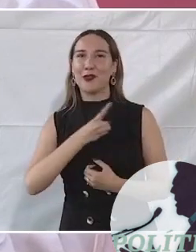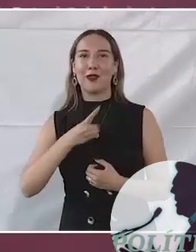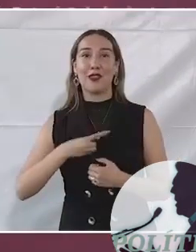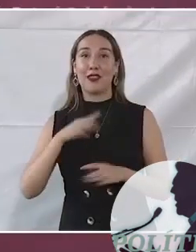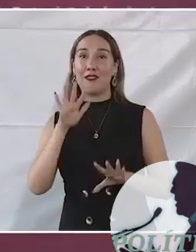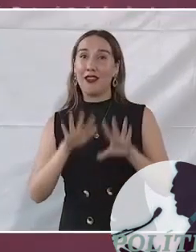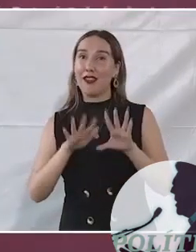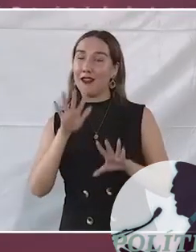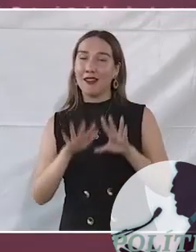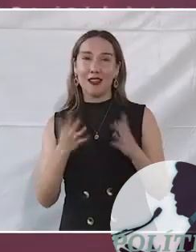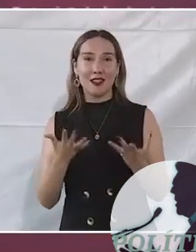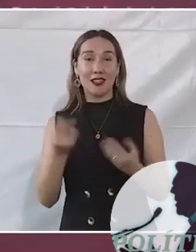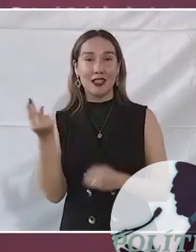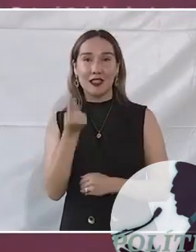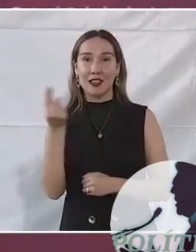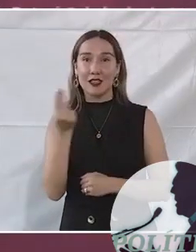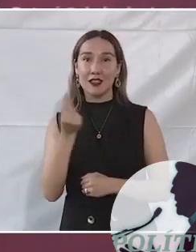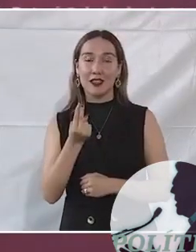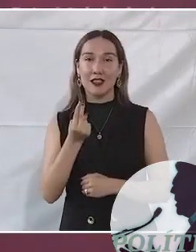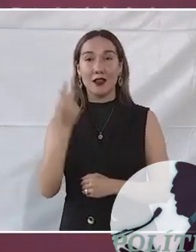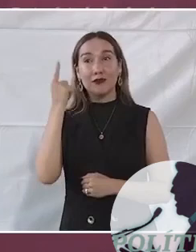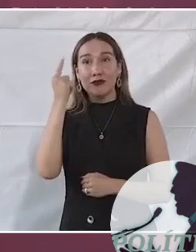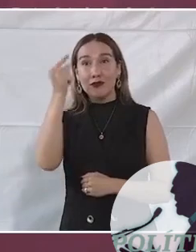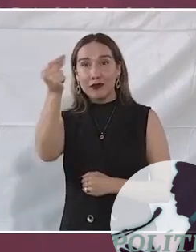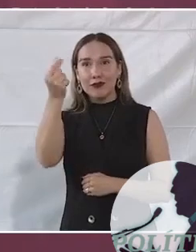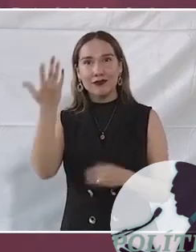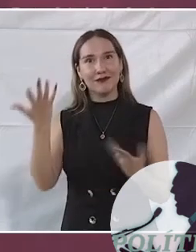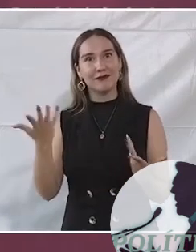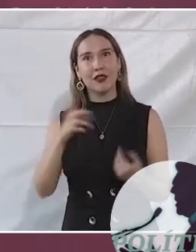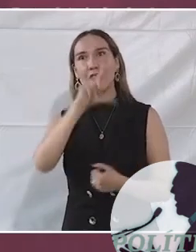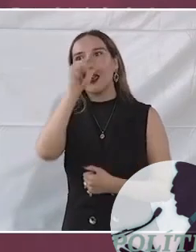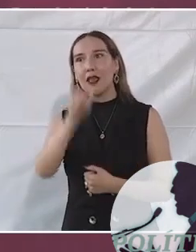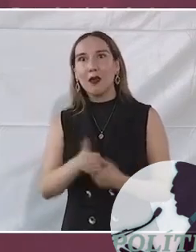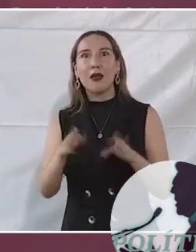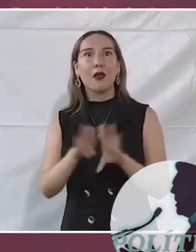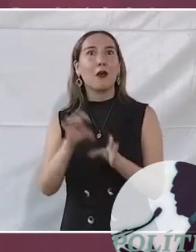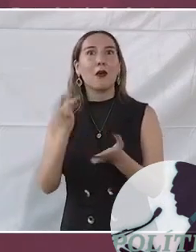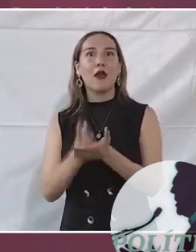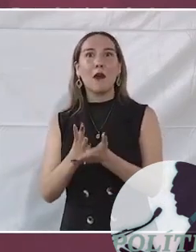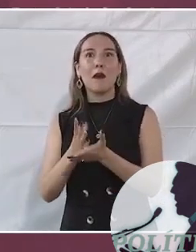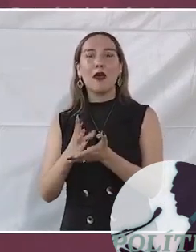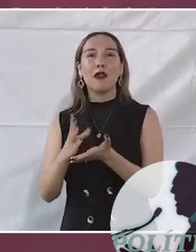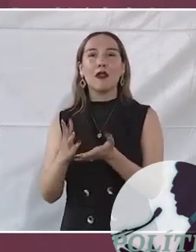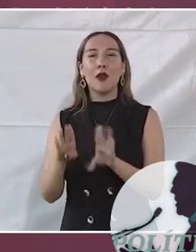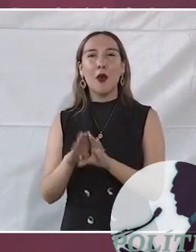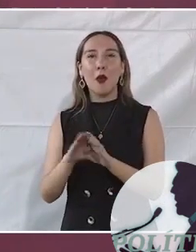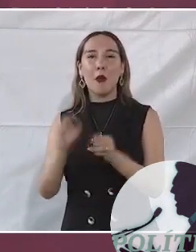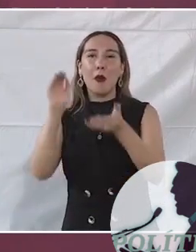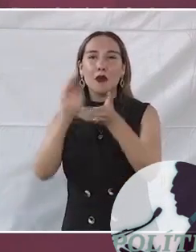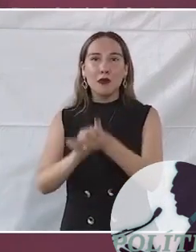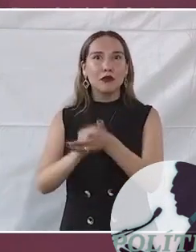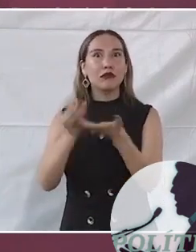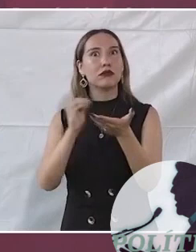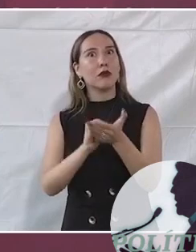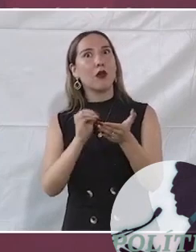cuenta. Y todavía se casan y van ahí, al solar, ¿no? Y ahí se amplía